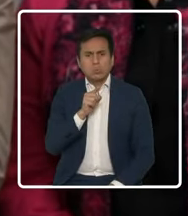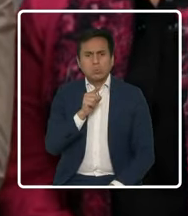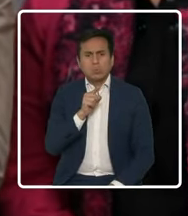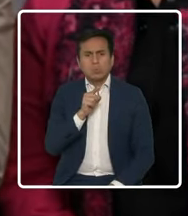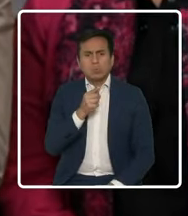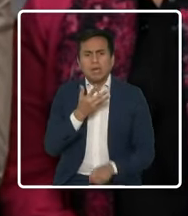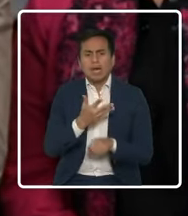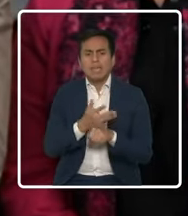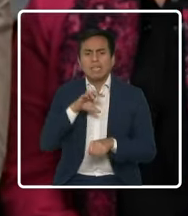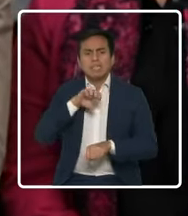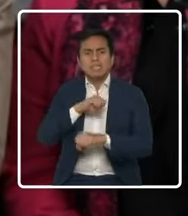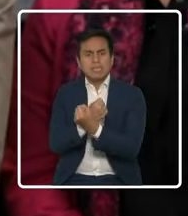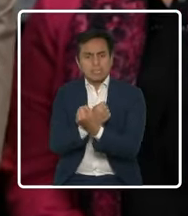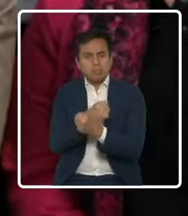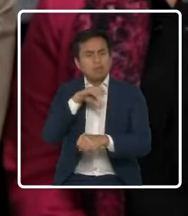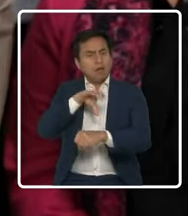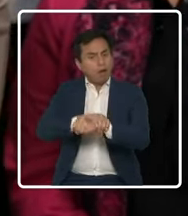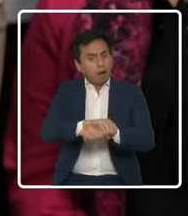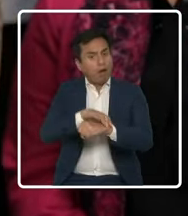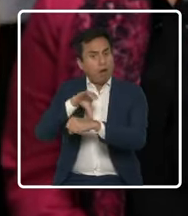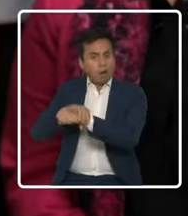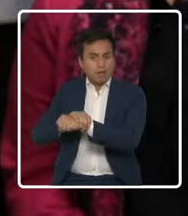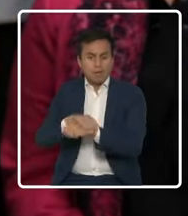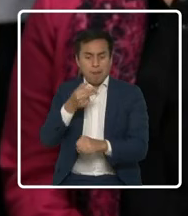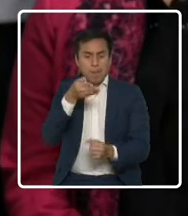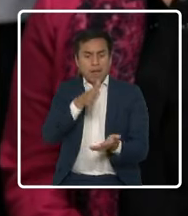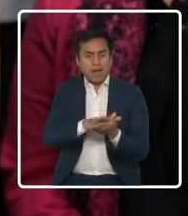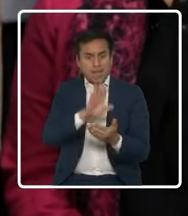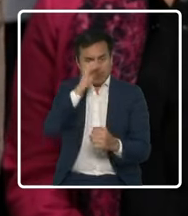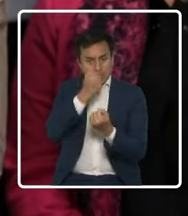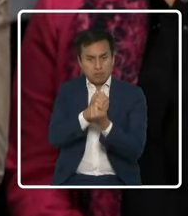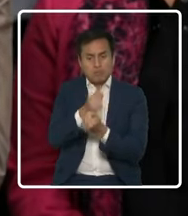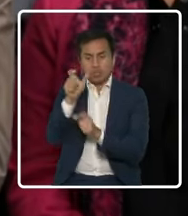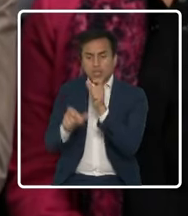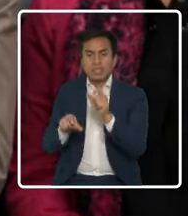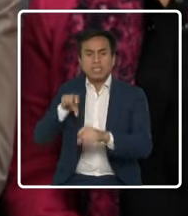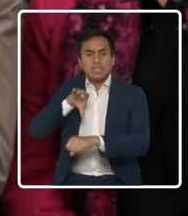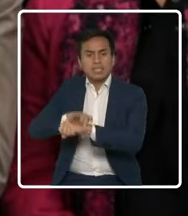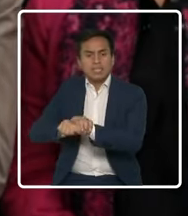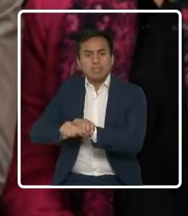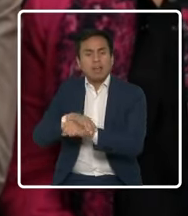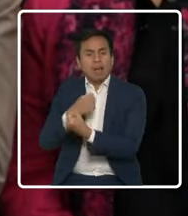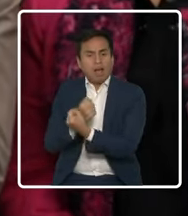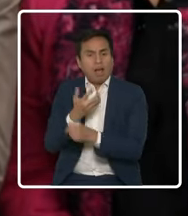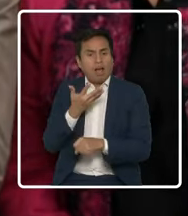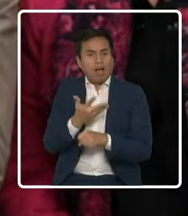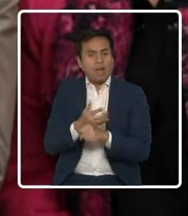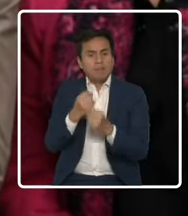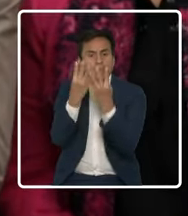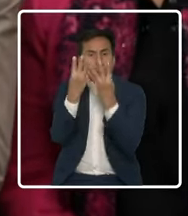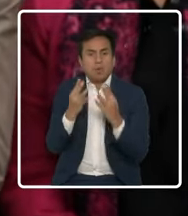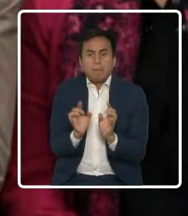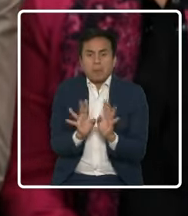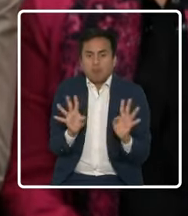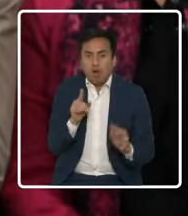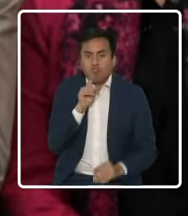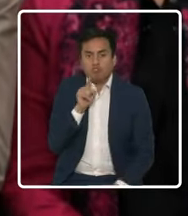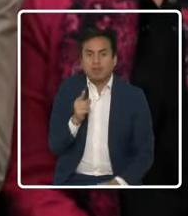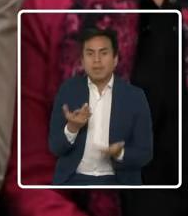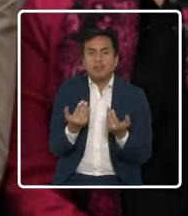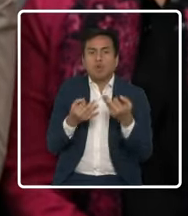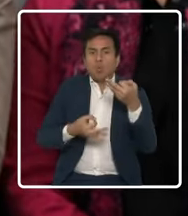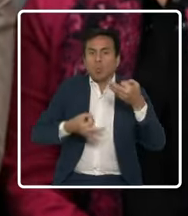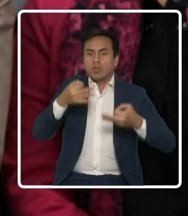hay detenidos, en todos los casos donde ha habido asesinatos de carabineros, hay personas detenidas en prisión preventiva